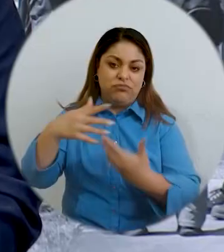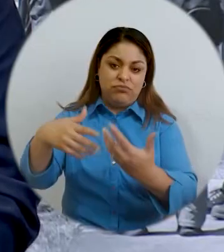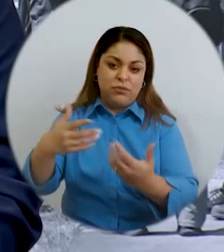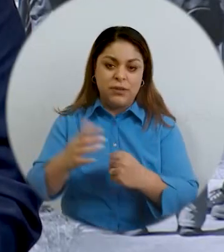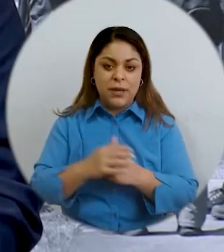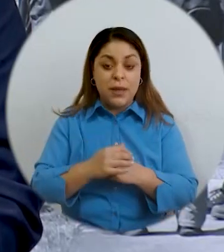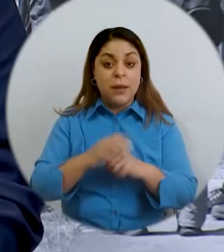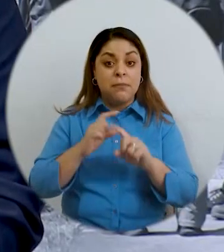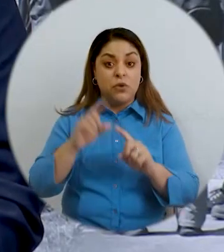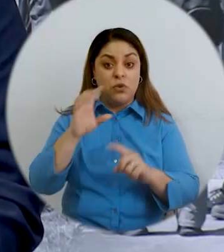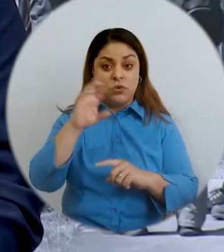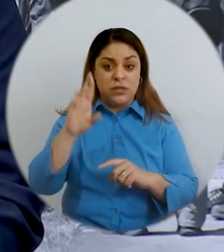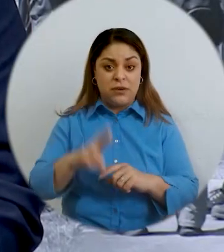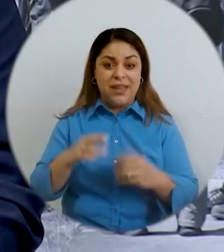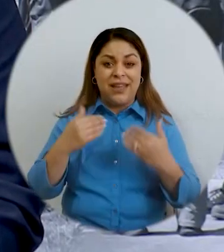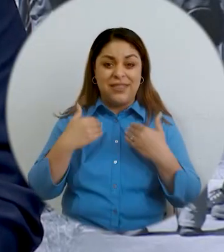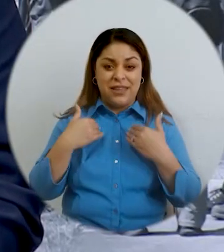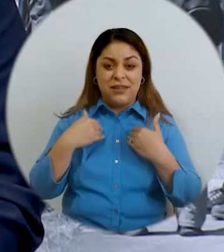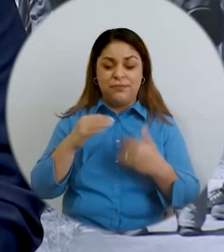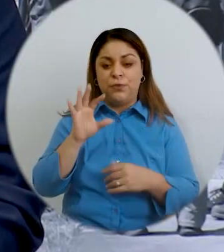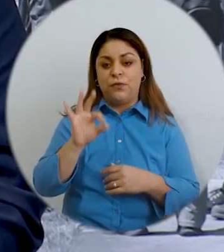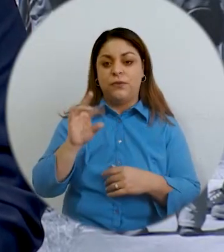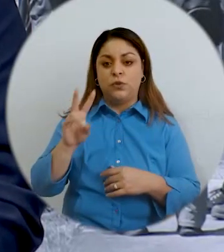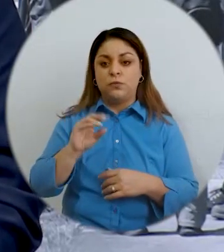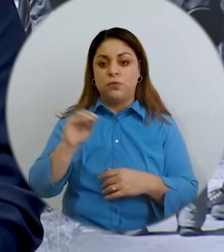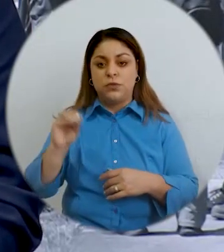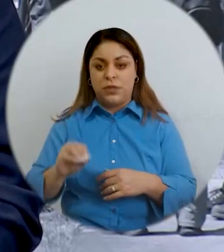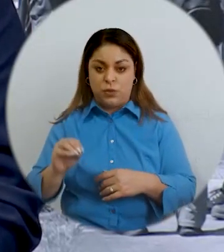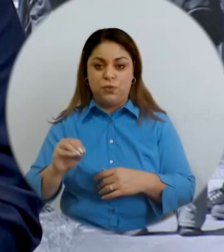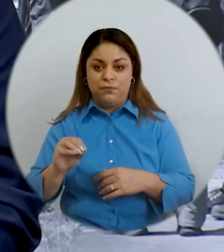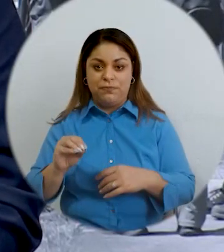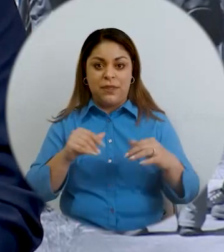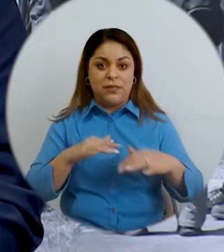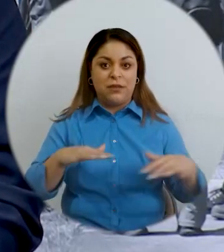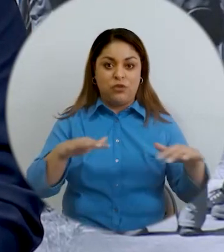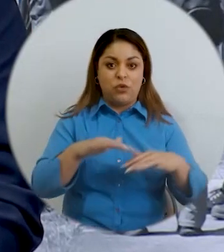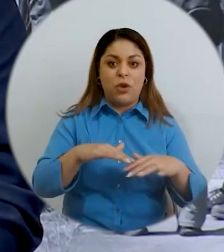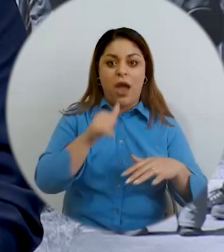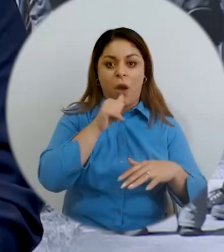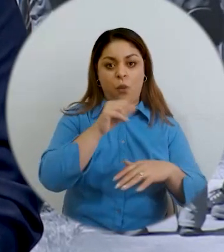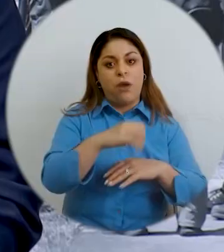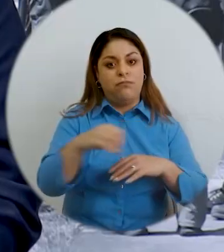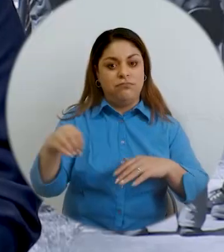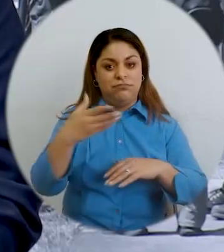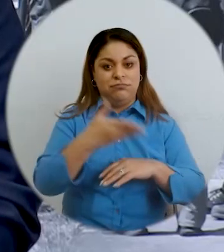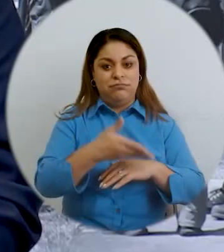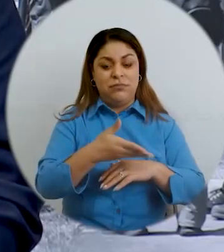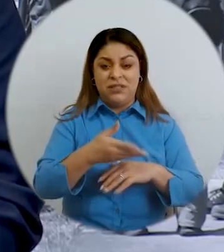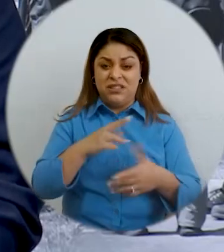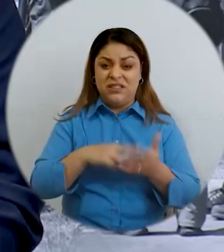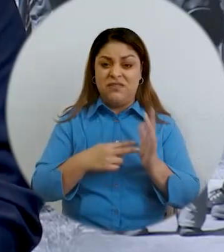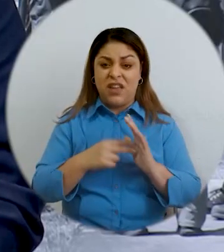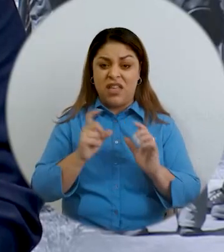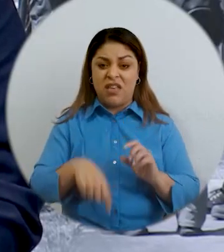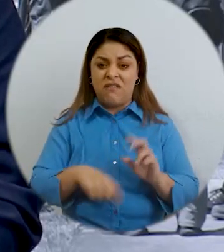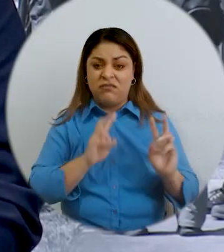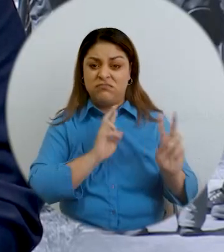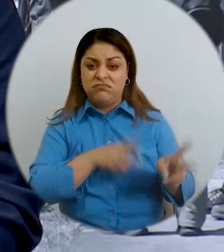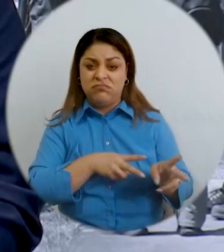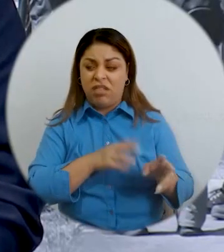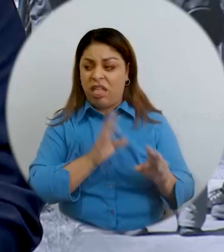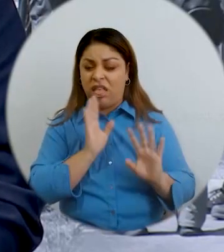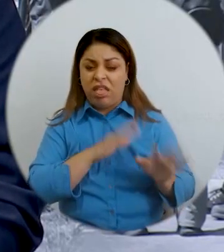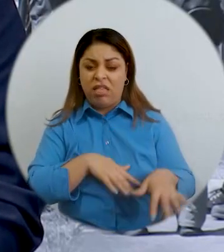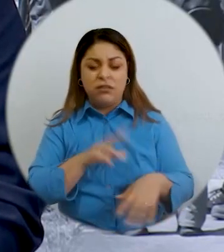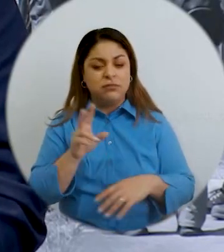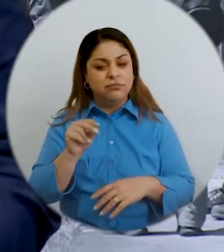Costa Rica, que tiene el 92% de su territorio como un espacio marino, debemos dejar de darle la espalda al océano